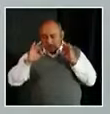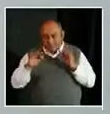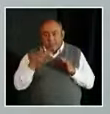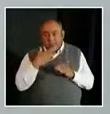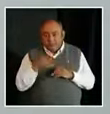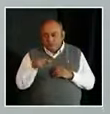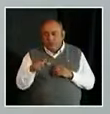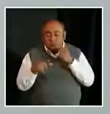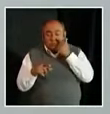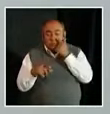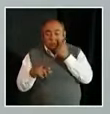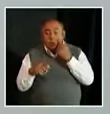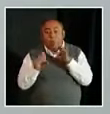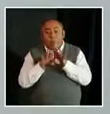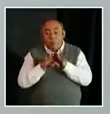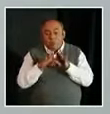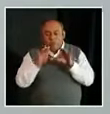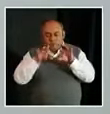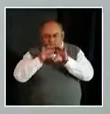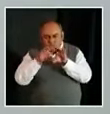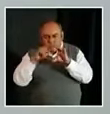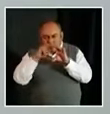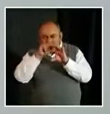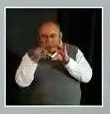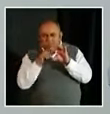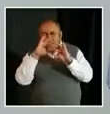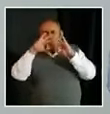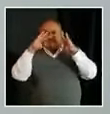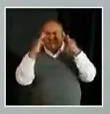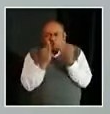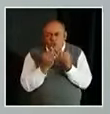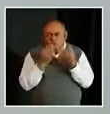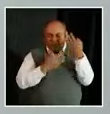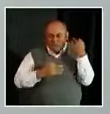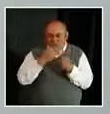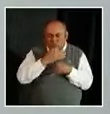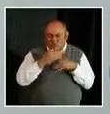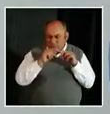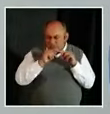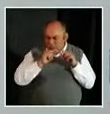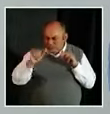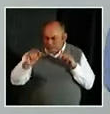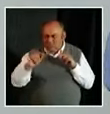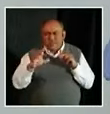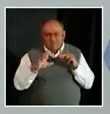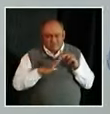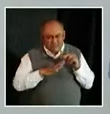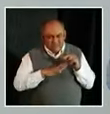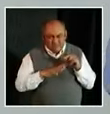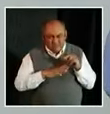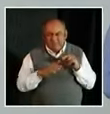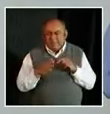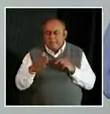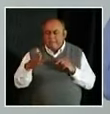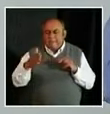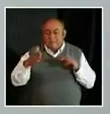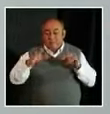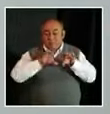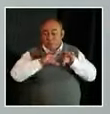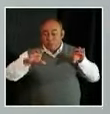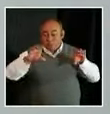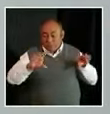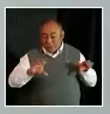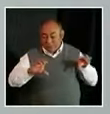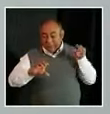bisel del tubo, porque los tubos llevan una pequeña L, digamos, en la punta para que ahí